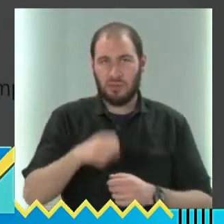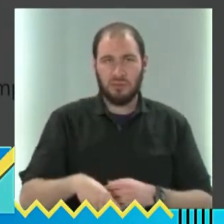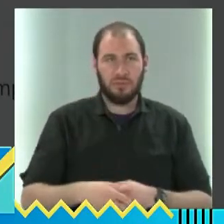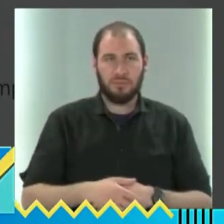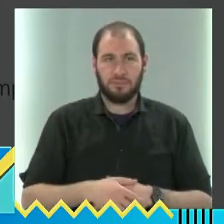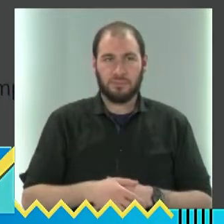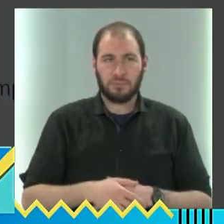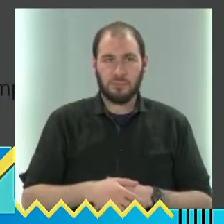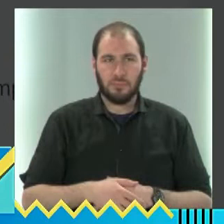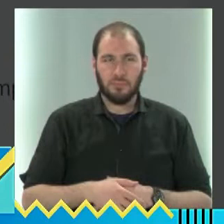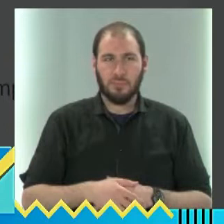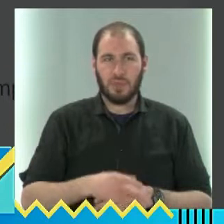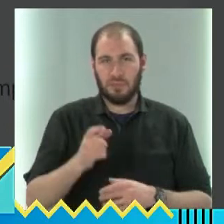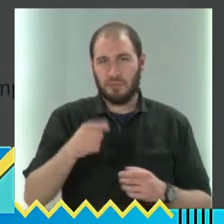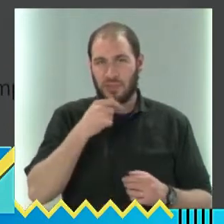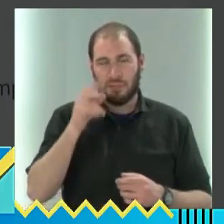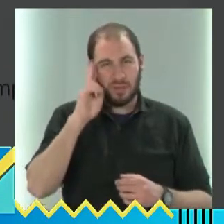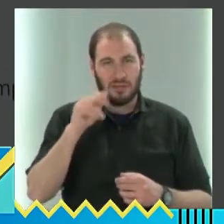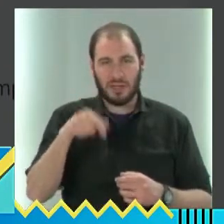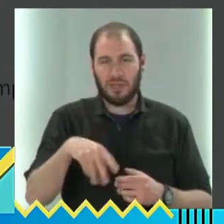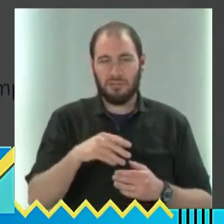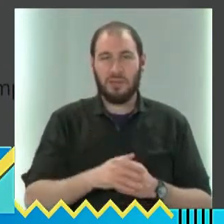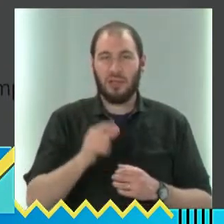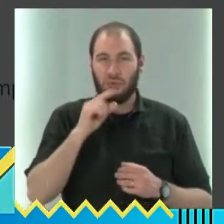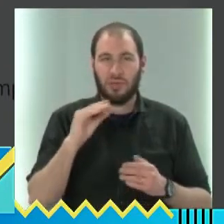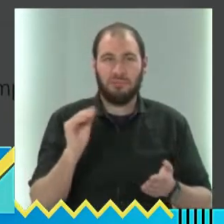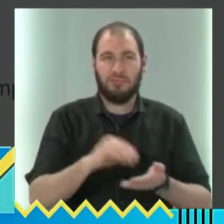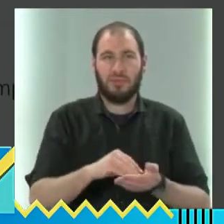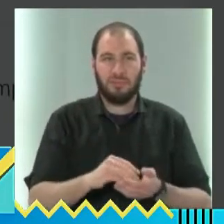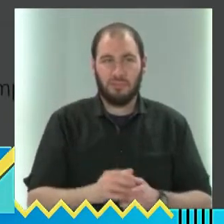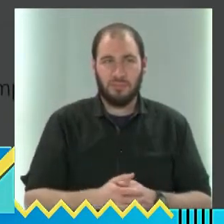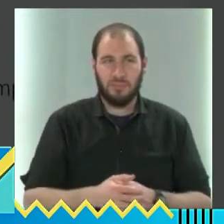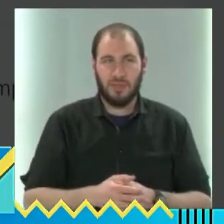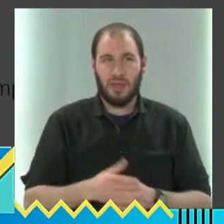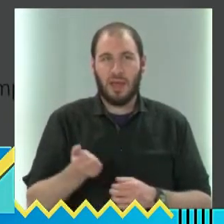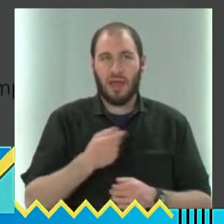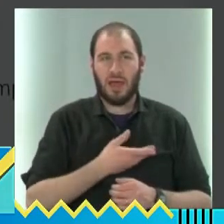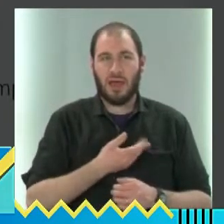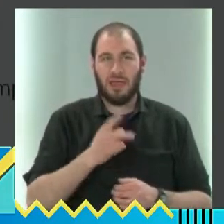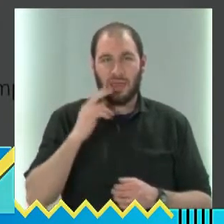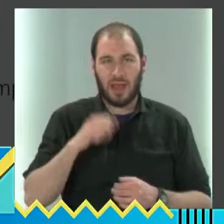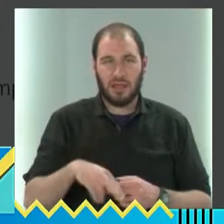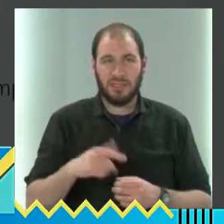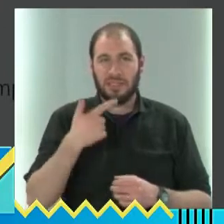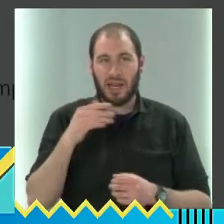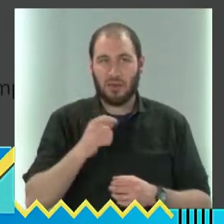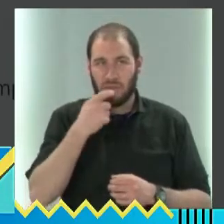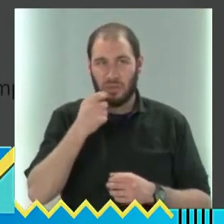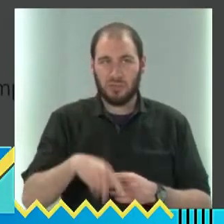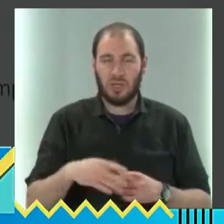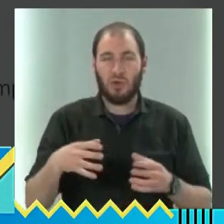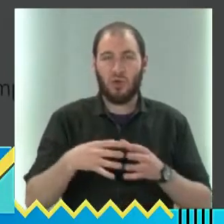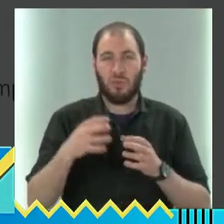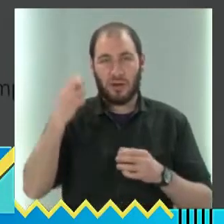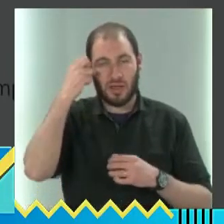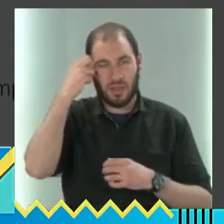Haciéndose respetar los derechos de los mendocinos. Entonces queda el tuit de Adrián Reche, senador provincial de la Unión